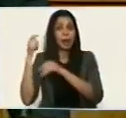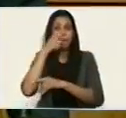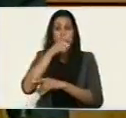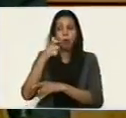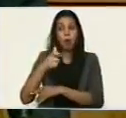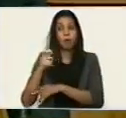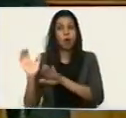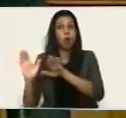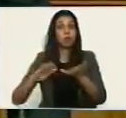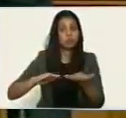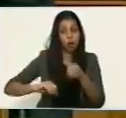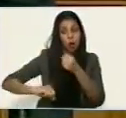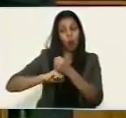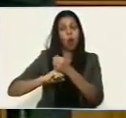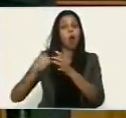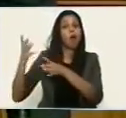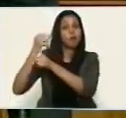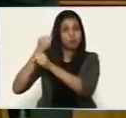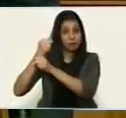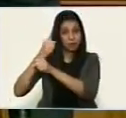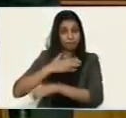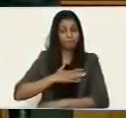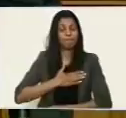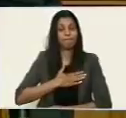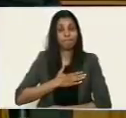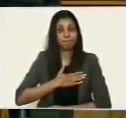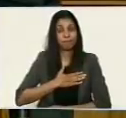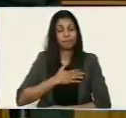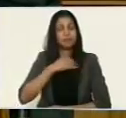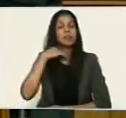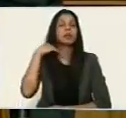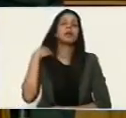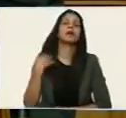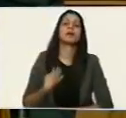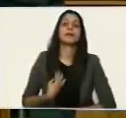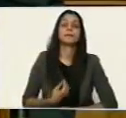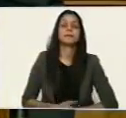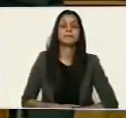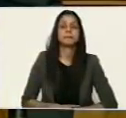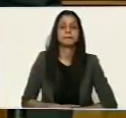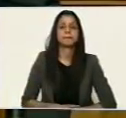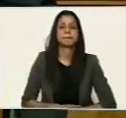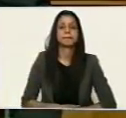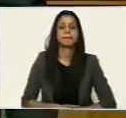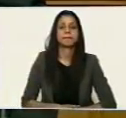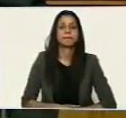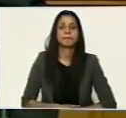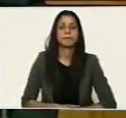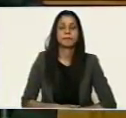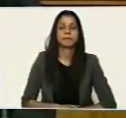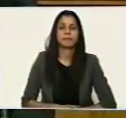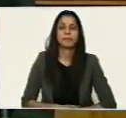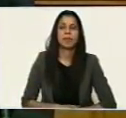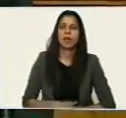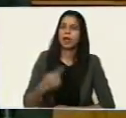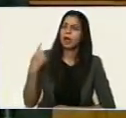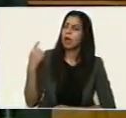pueblo. Nuestro hermano presidente de aquí mismo vino, estuvo aquí el día